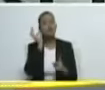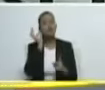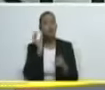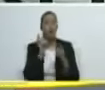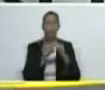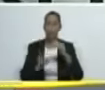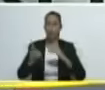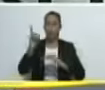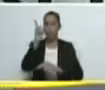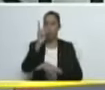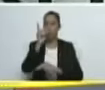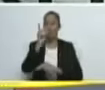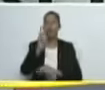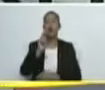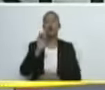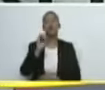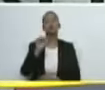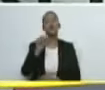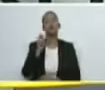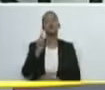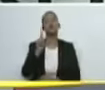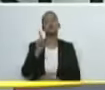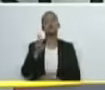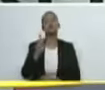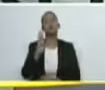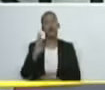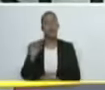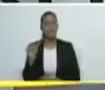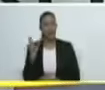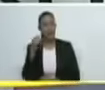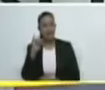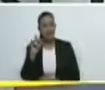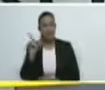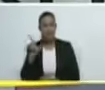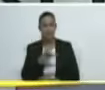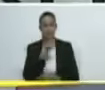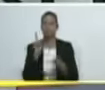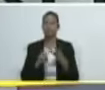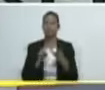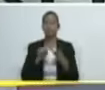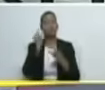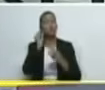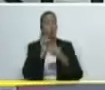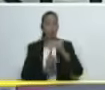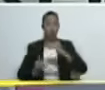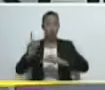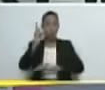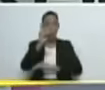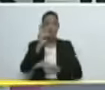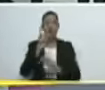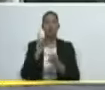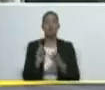electoral Rosalba Gil Pacheco, la rectora y doctora